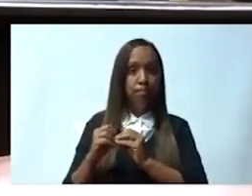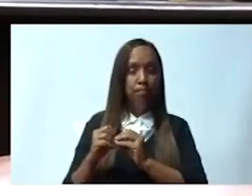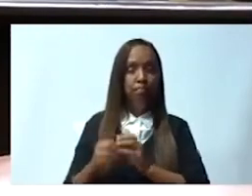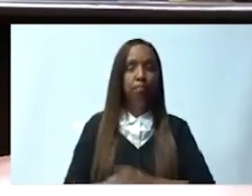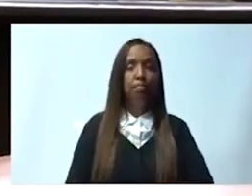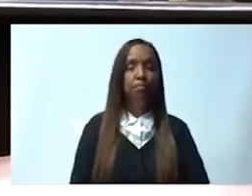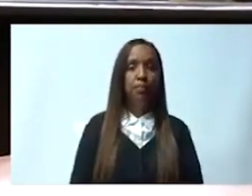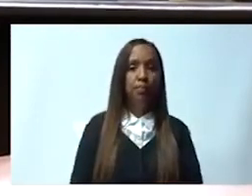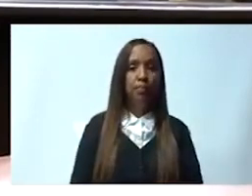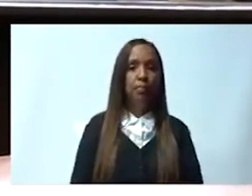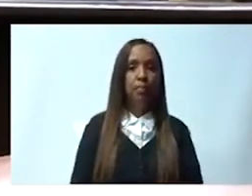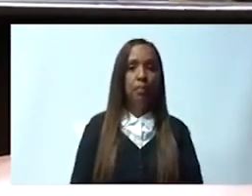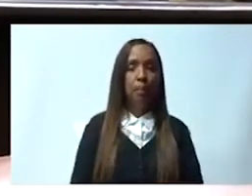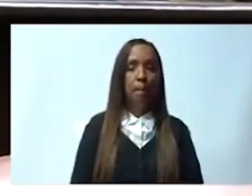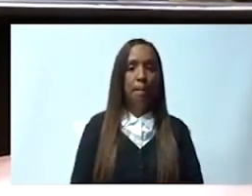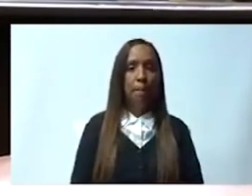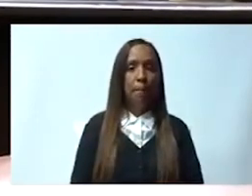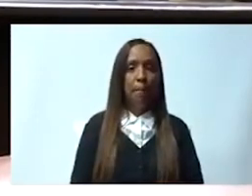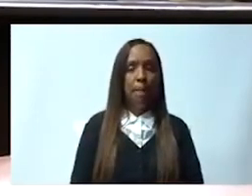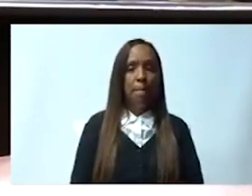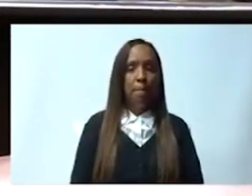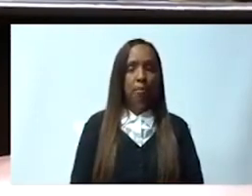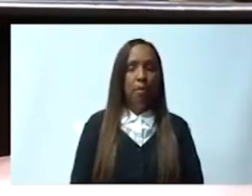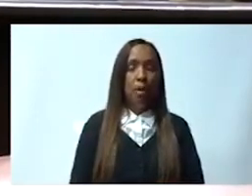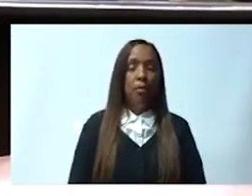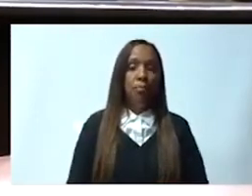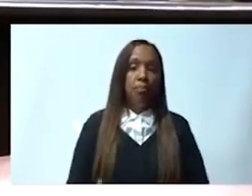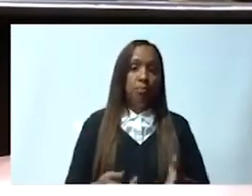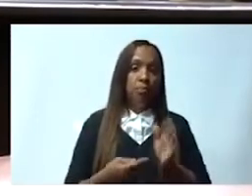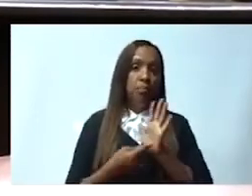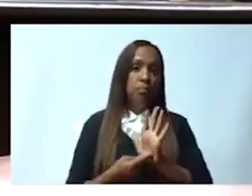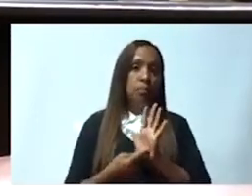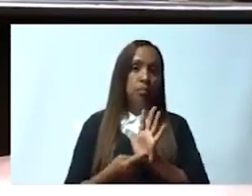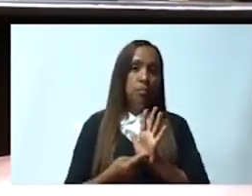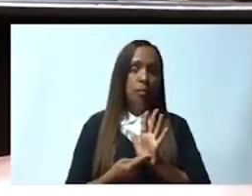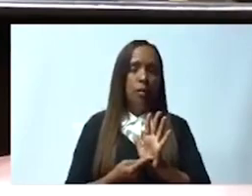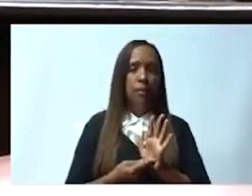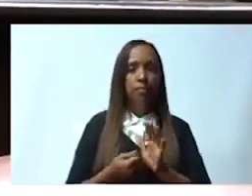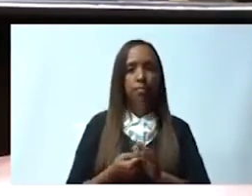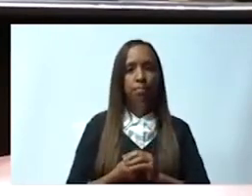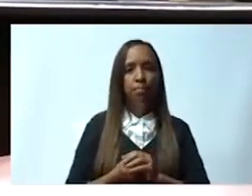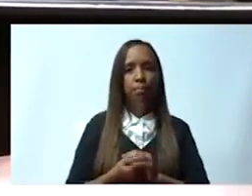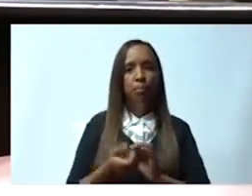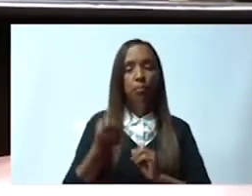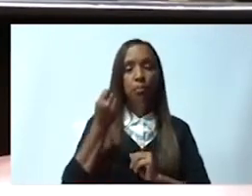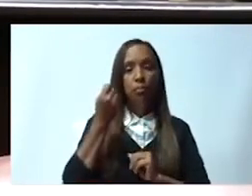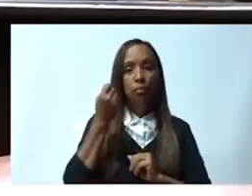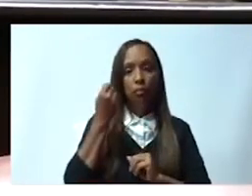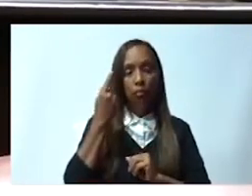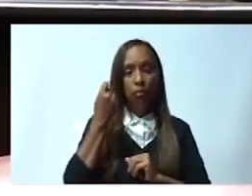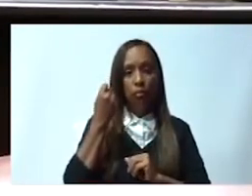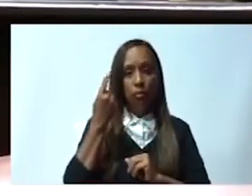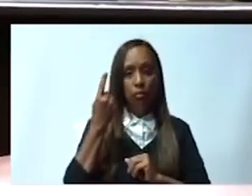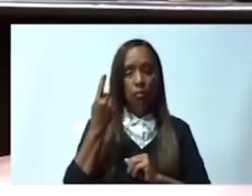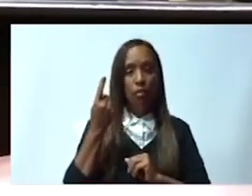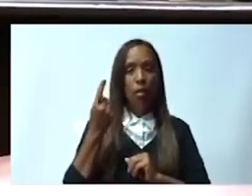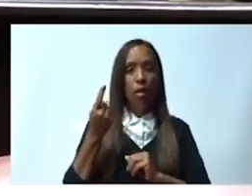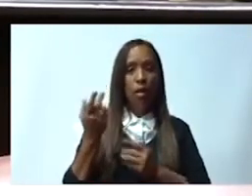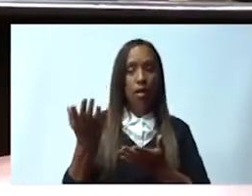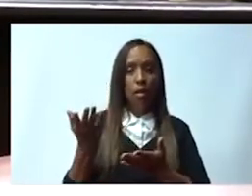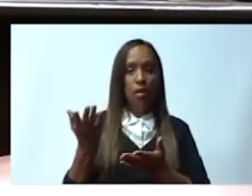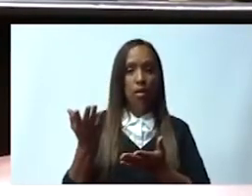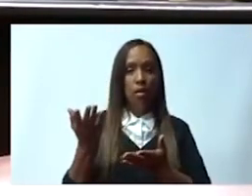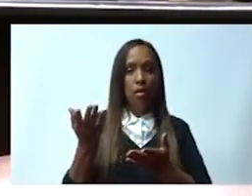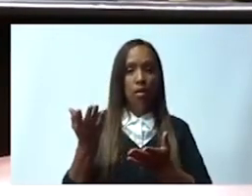importante, viene del Senado, fue aprobado y nosotros lo aprobamos sin modificación, por lo que